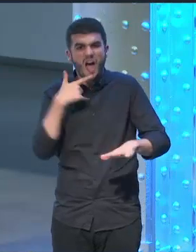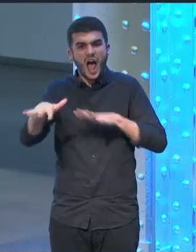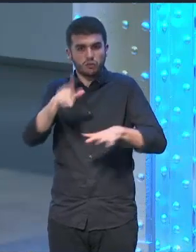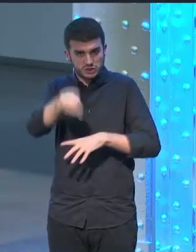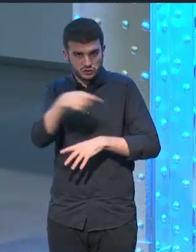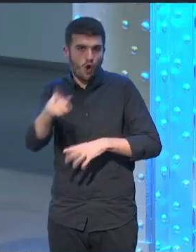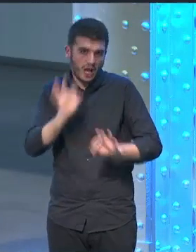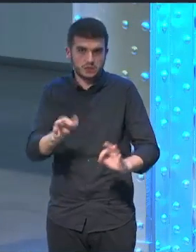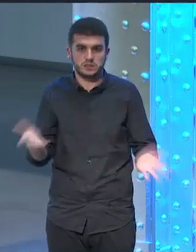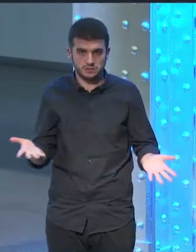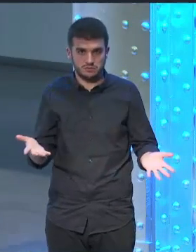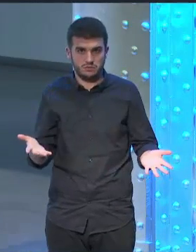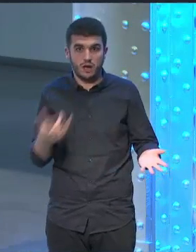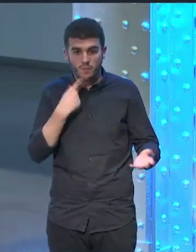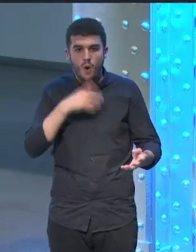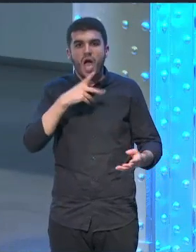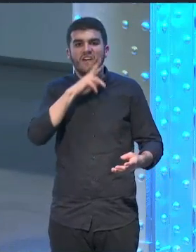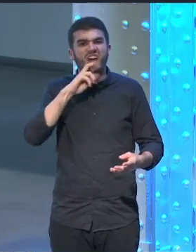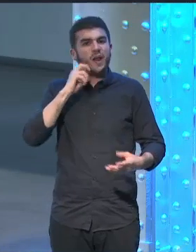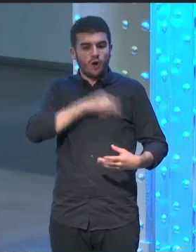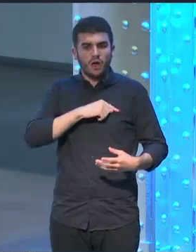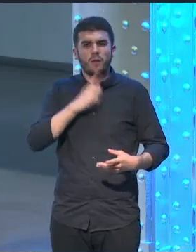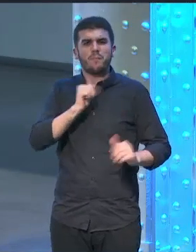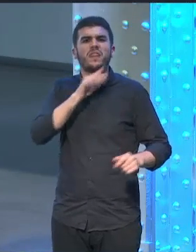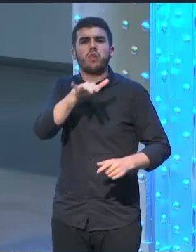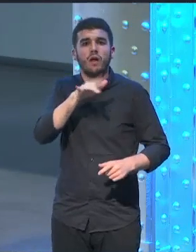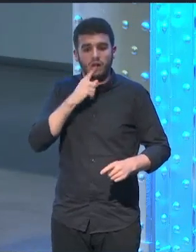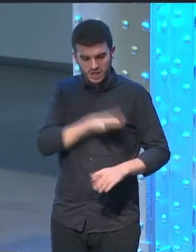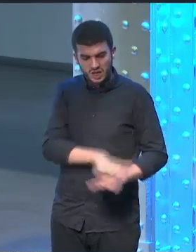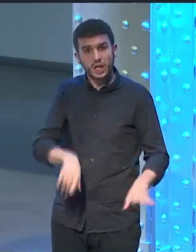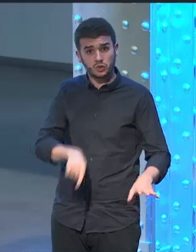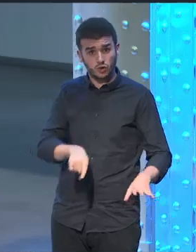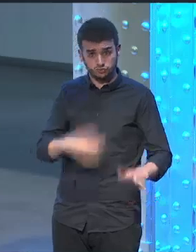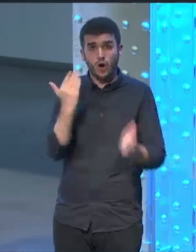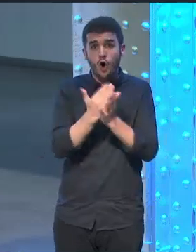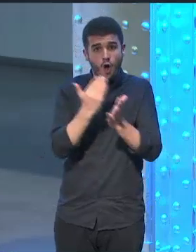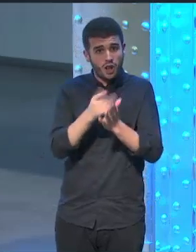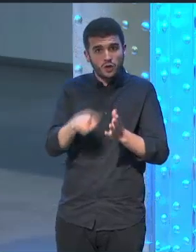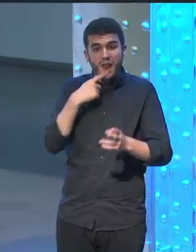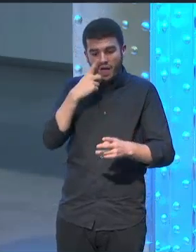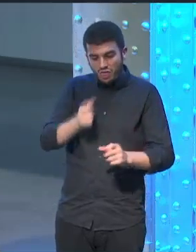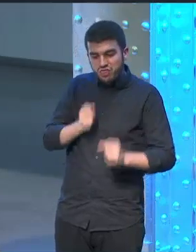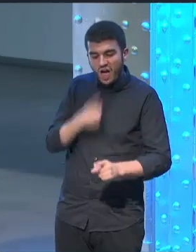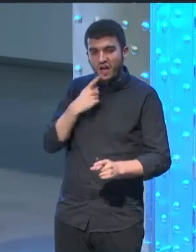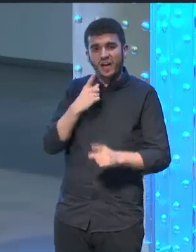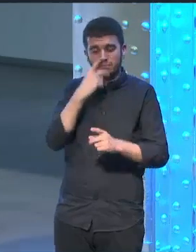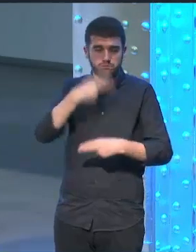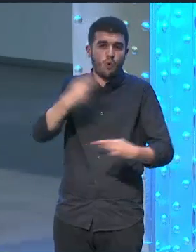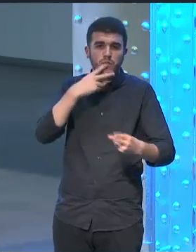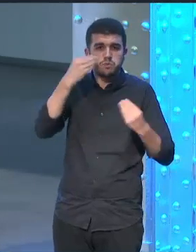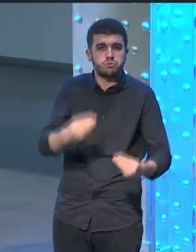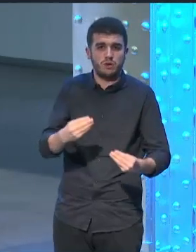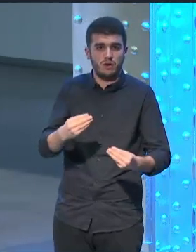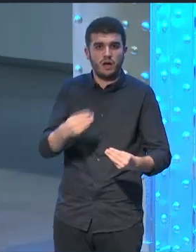La educación en valores, empezando por los niños. Pero es que desde la escuela y para instaurar políticas públicas dentro de la educación necesitamos a